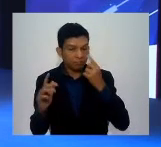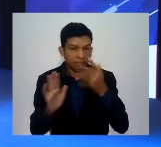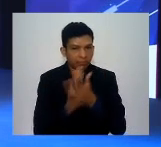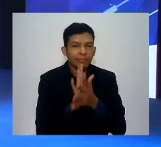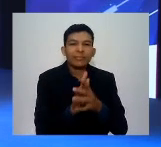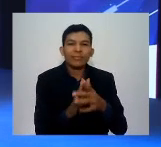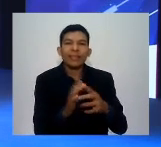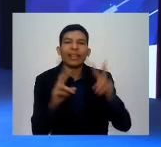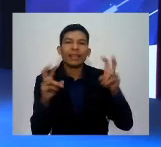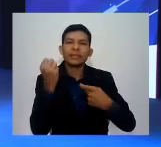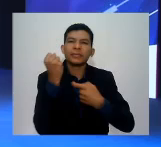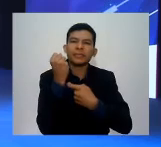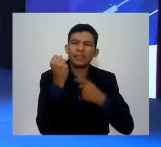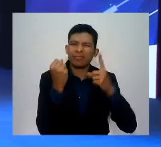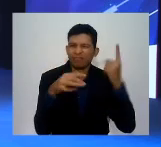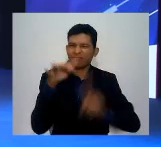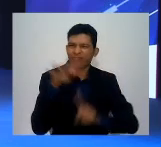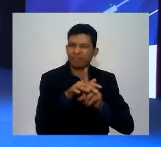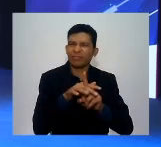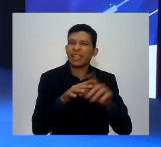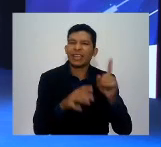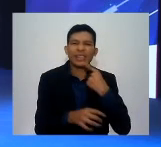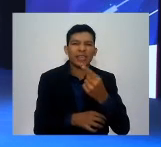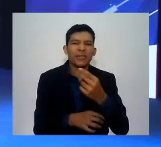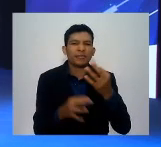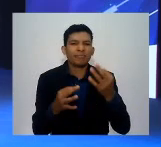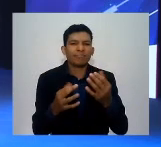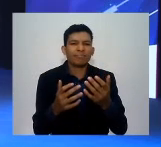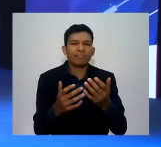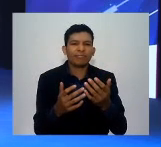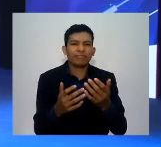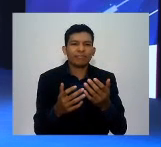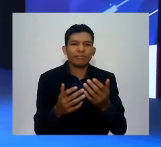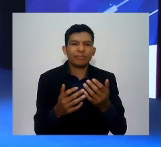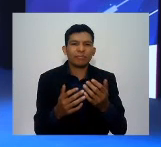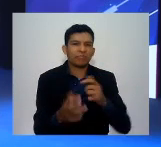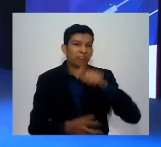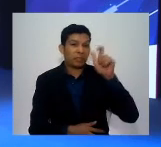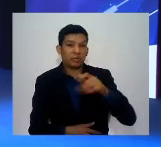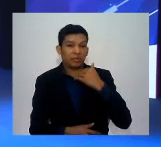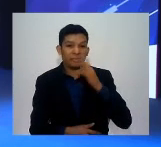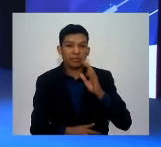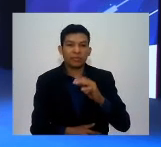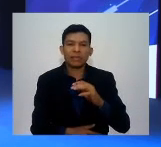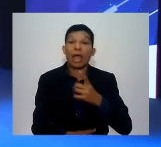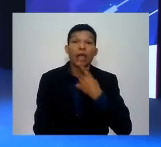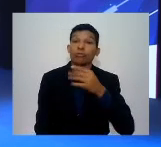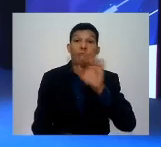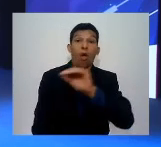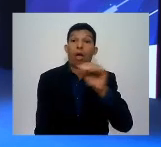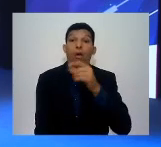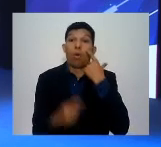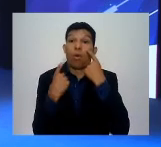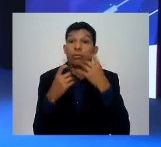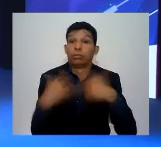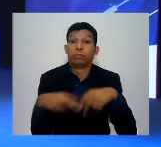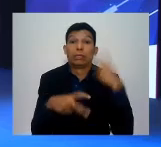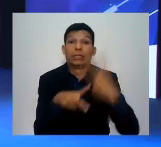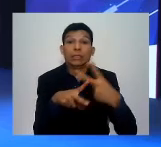tecnología en Colombia es algo genial. Entonces, a mí me parecía interesante mencionar este caso porque es algo de actualidad y es